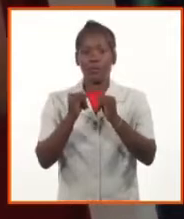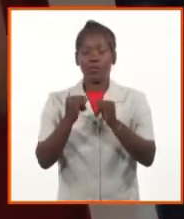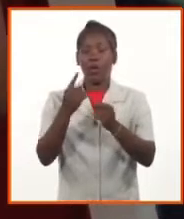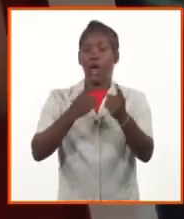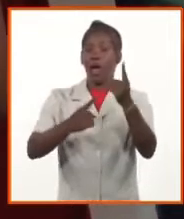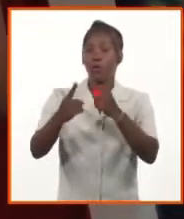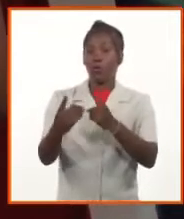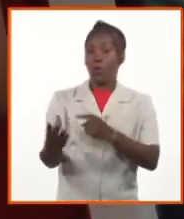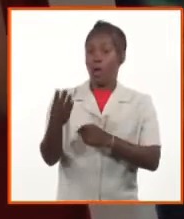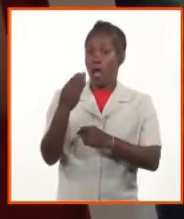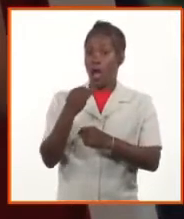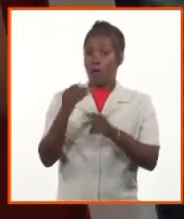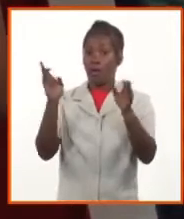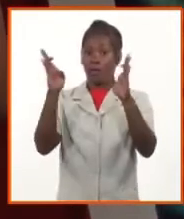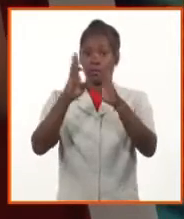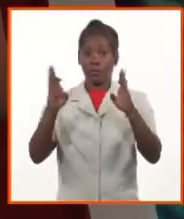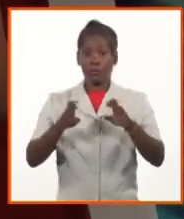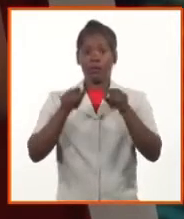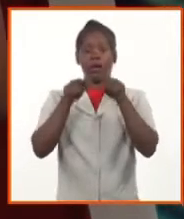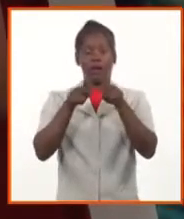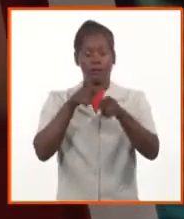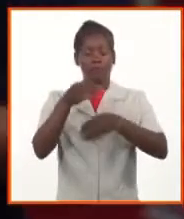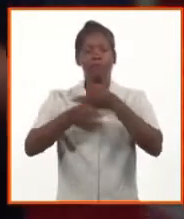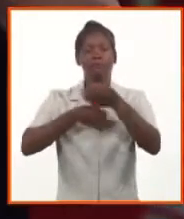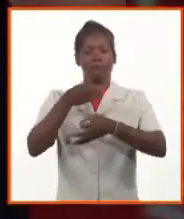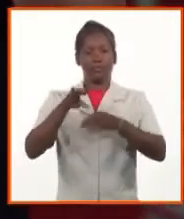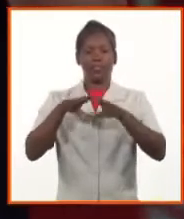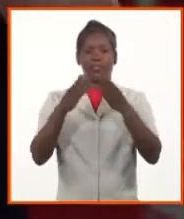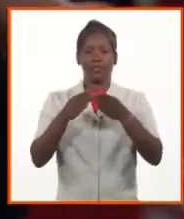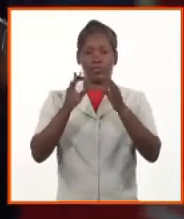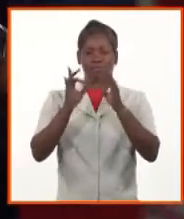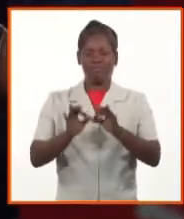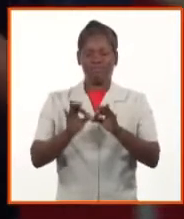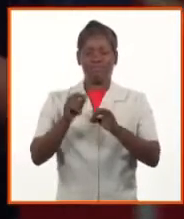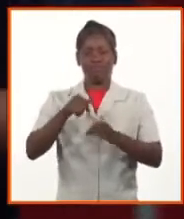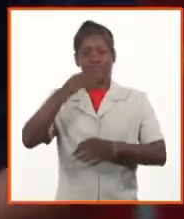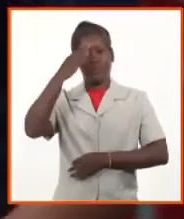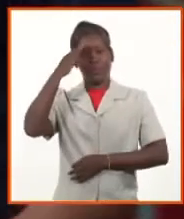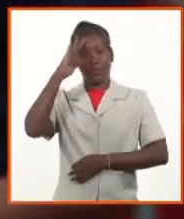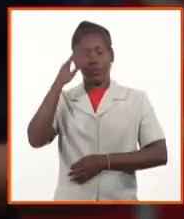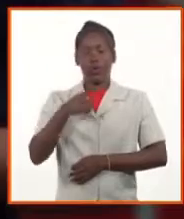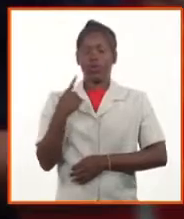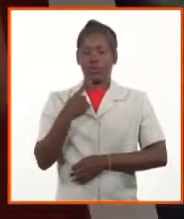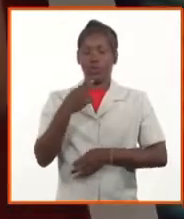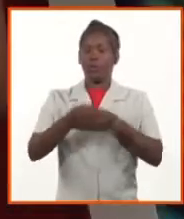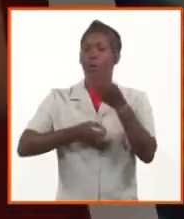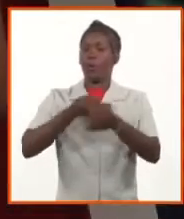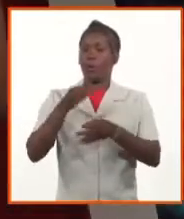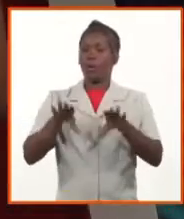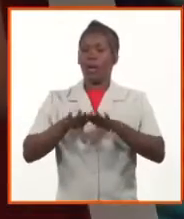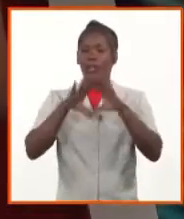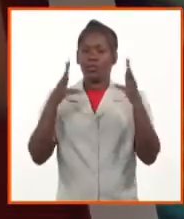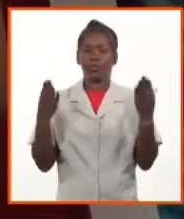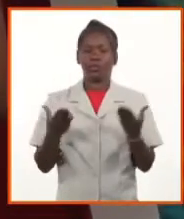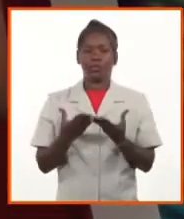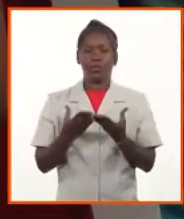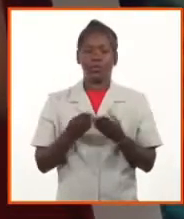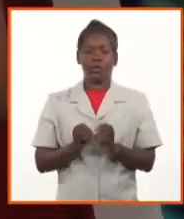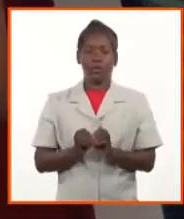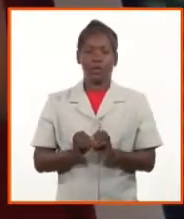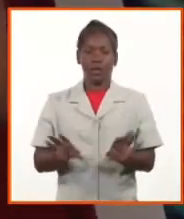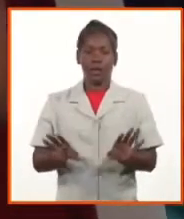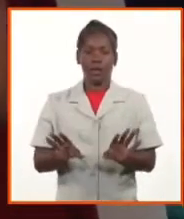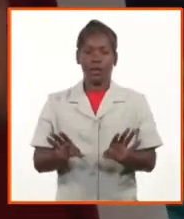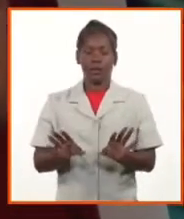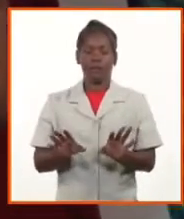los medios y en las redes sobre la realidad cubana. Vamos a rasgar la costura de la manipulación mediática y adentrarnos en la